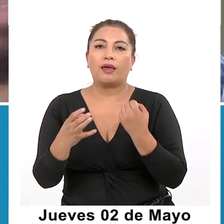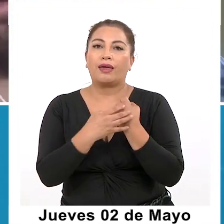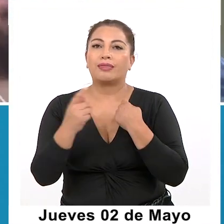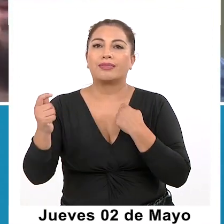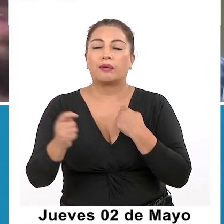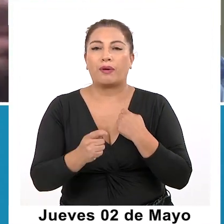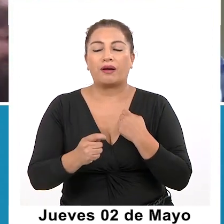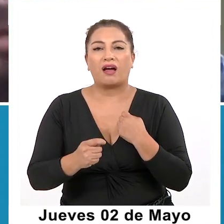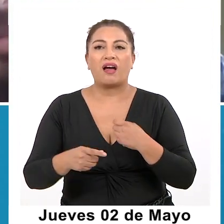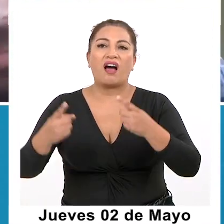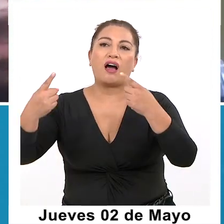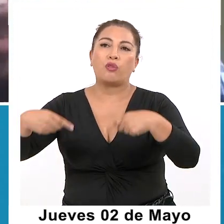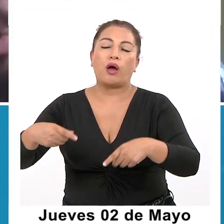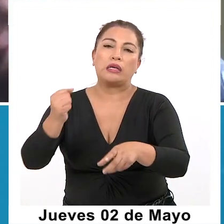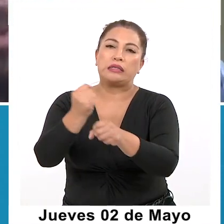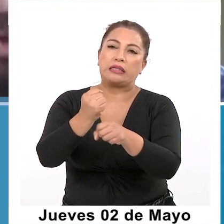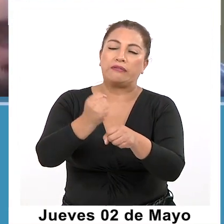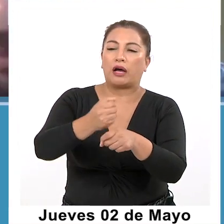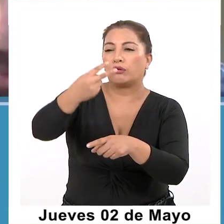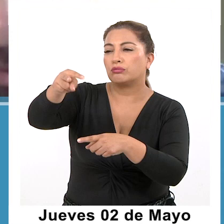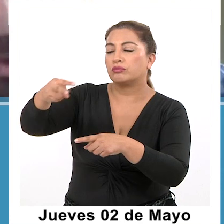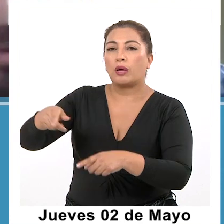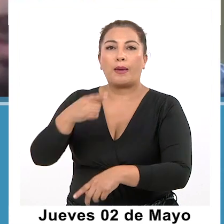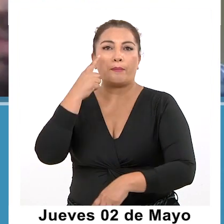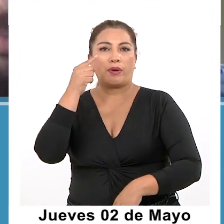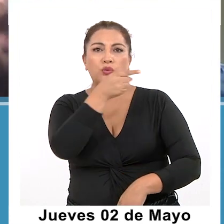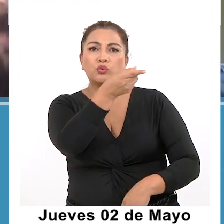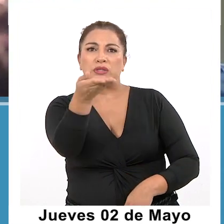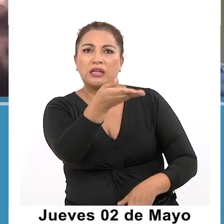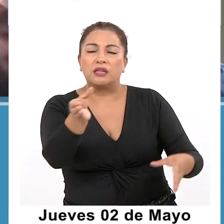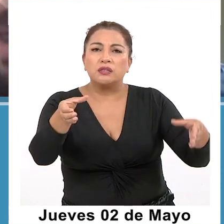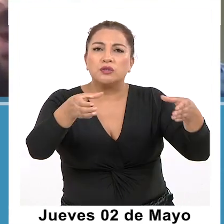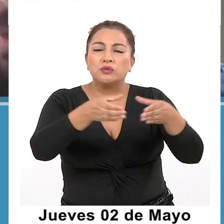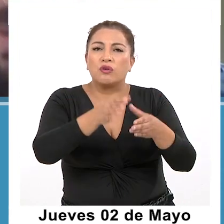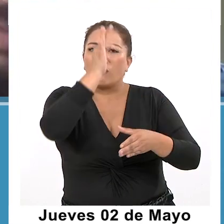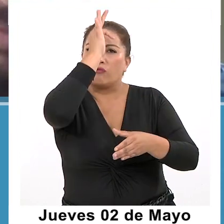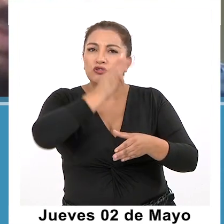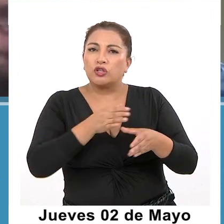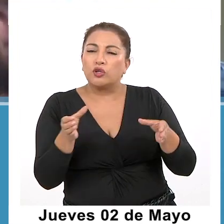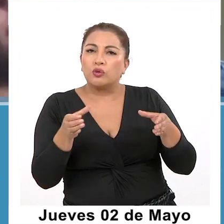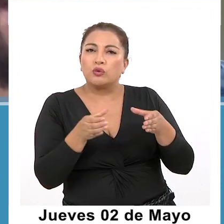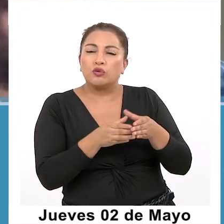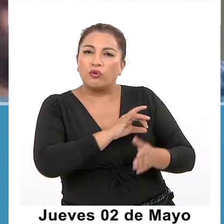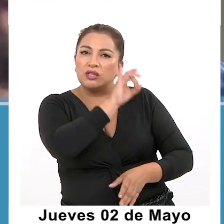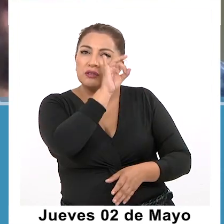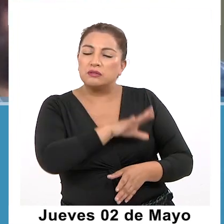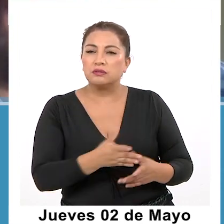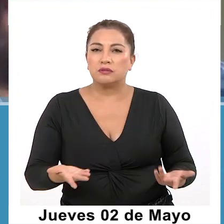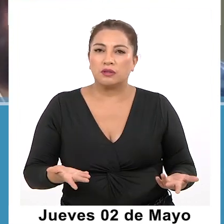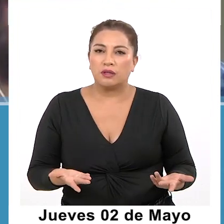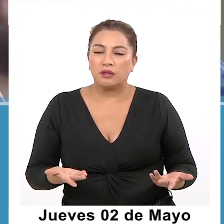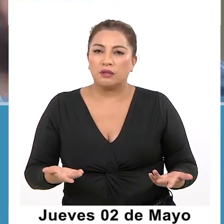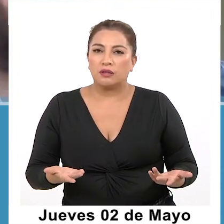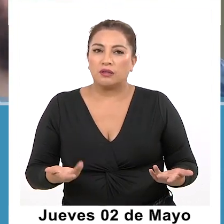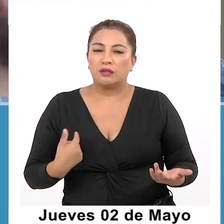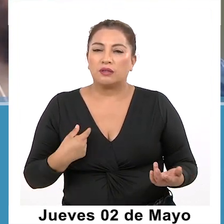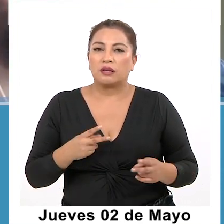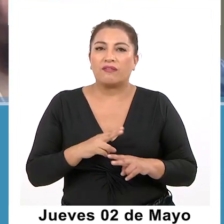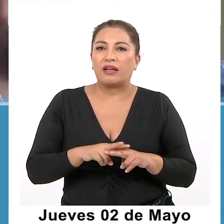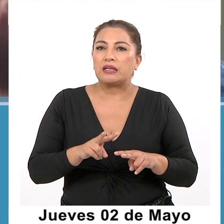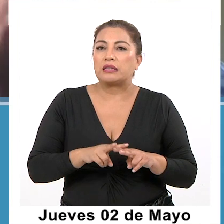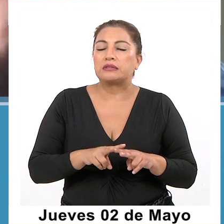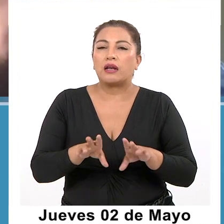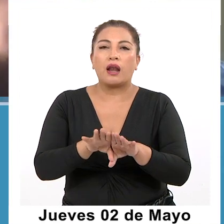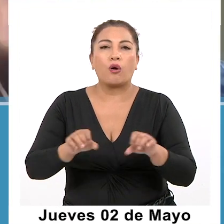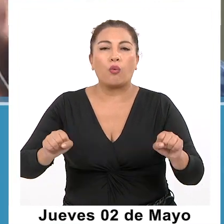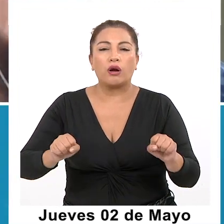tarapacá Cómo van ustedes como asociación de de funcionarios de aduana de chile en en en la tratativa con el